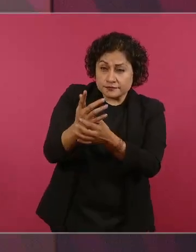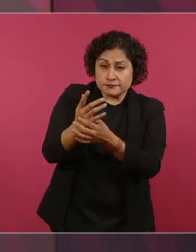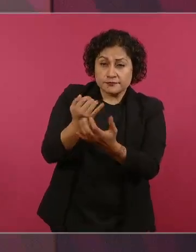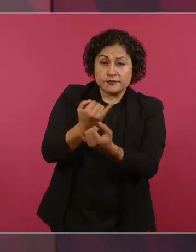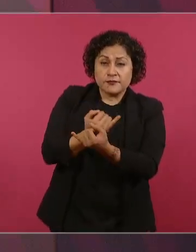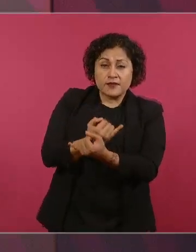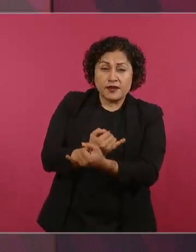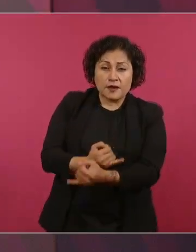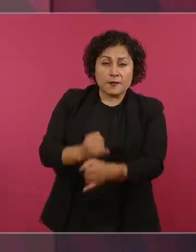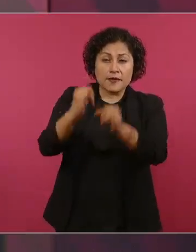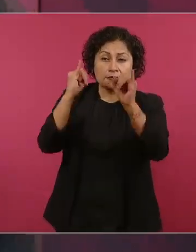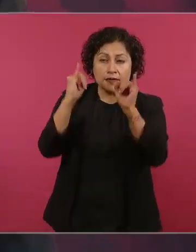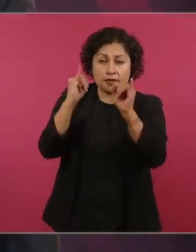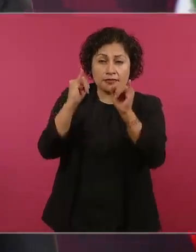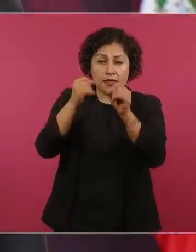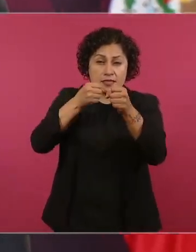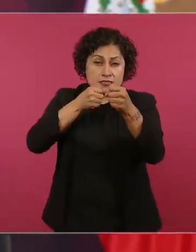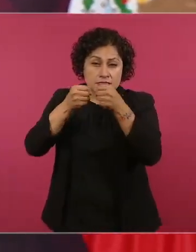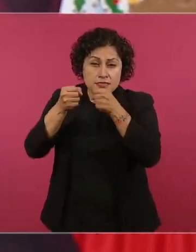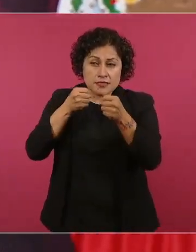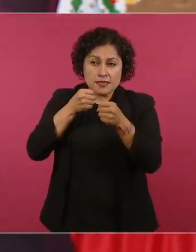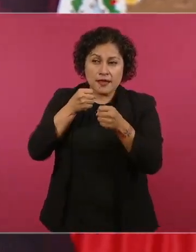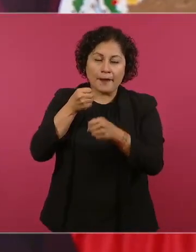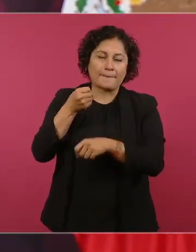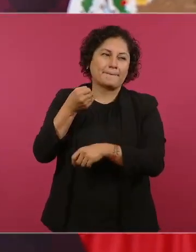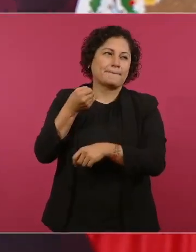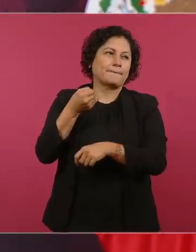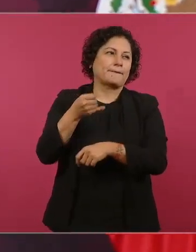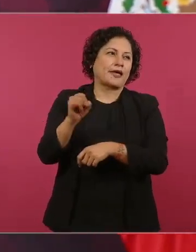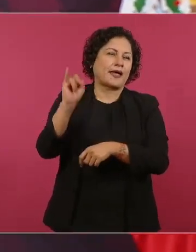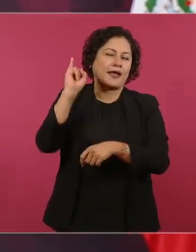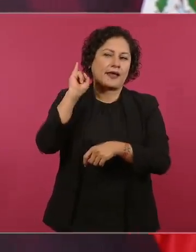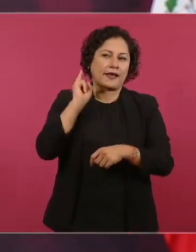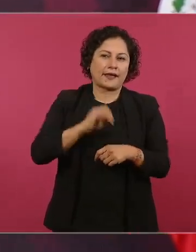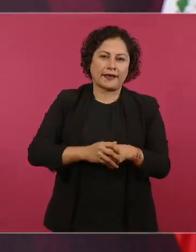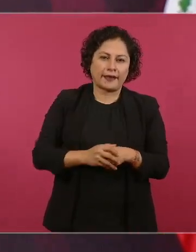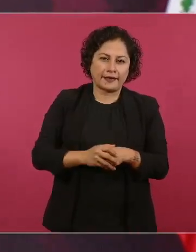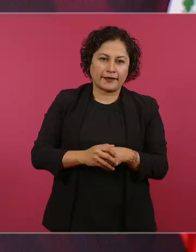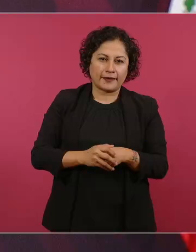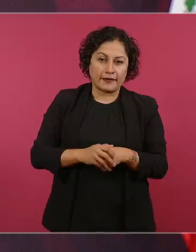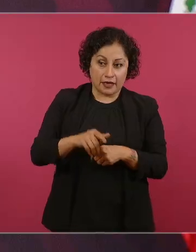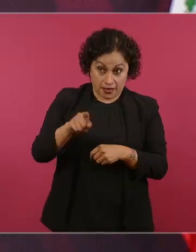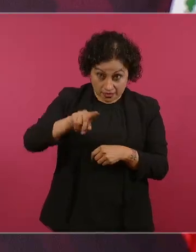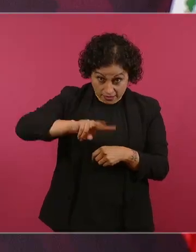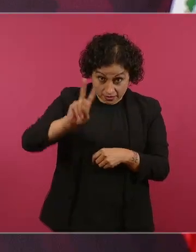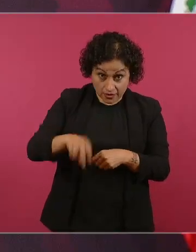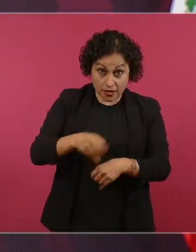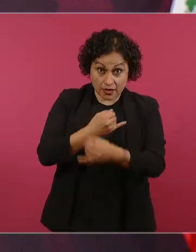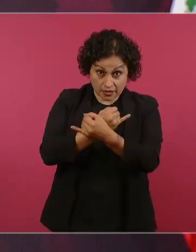Si fuesen independientes, no les pagarán tanto.